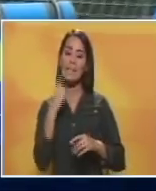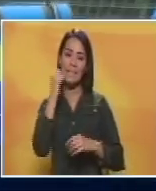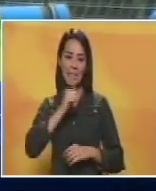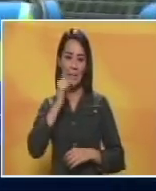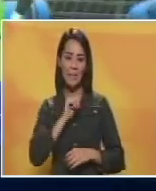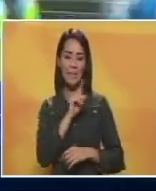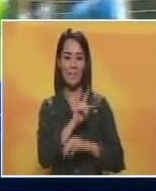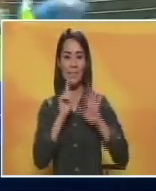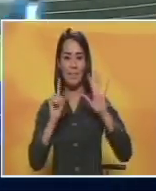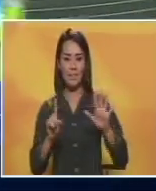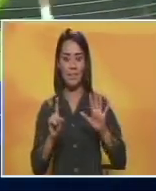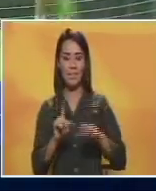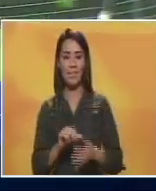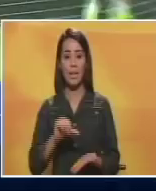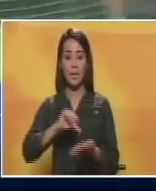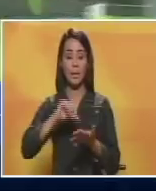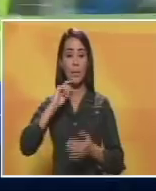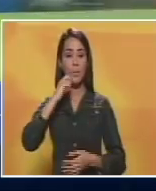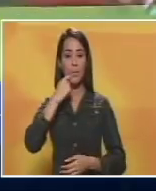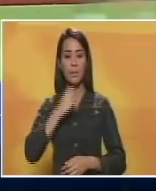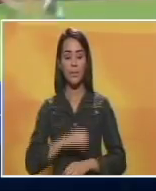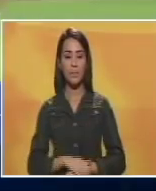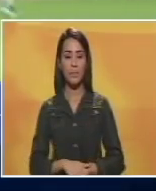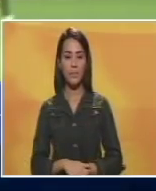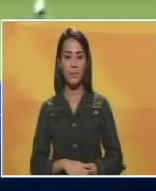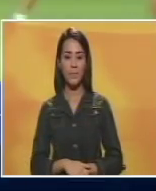sábado 16 en Moscú.